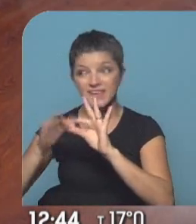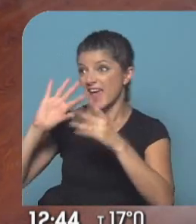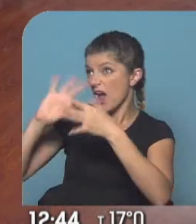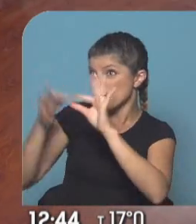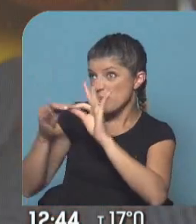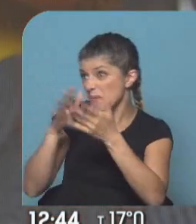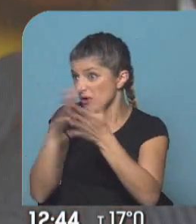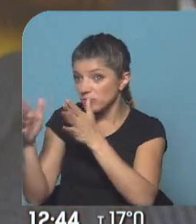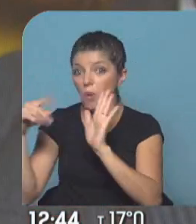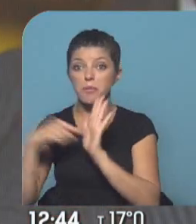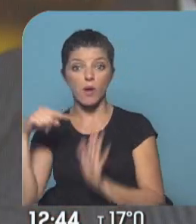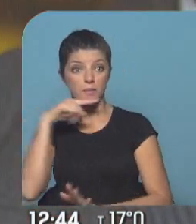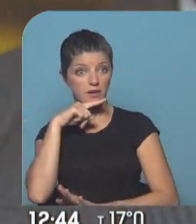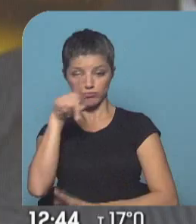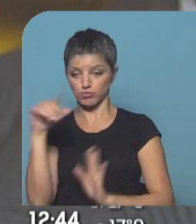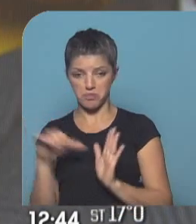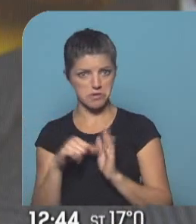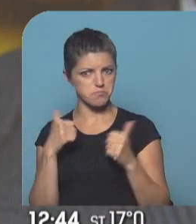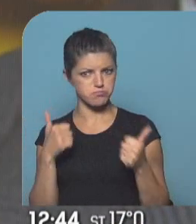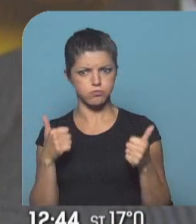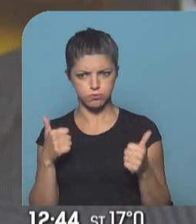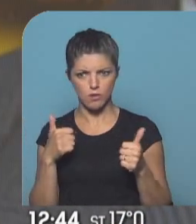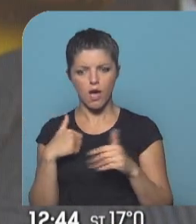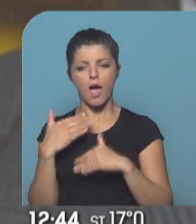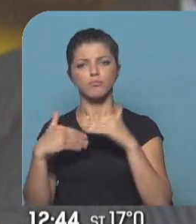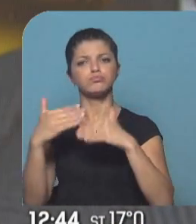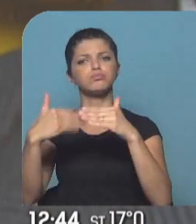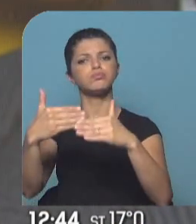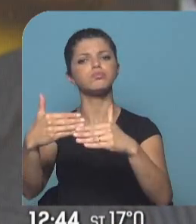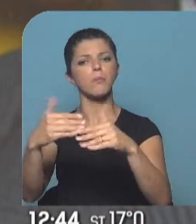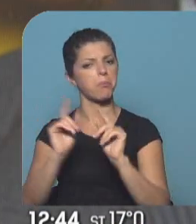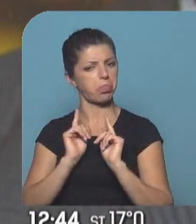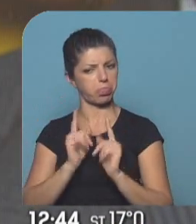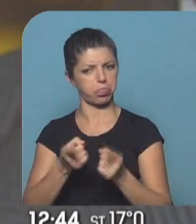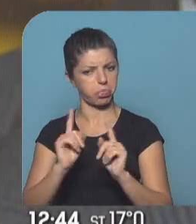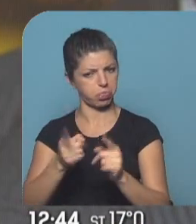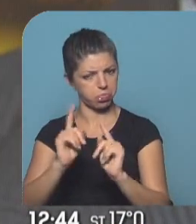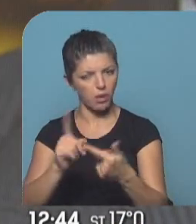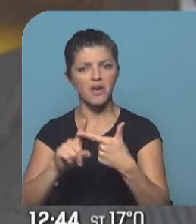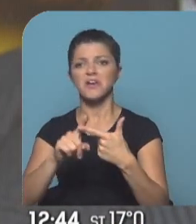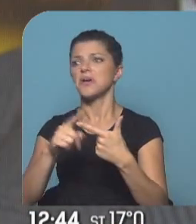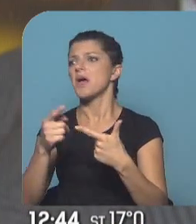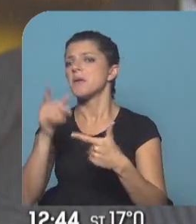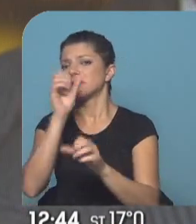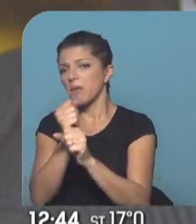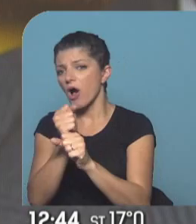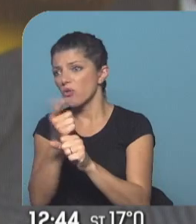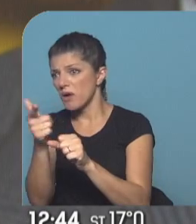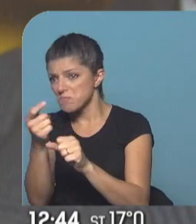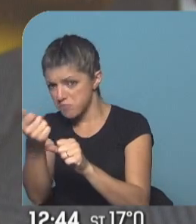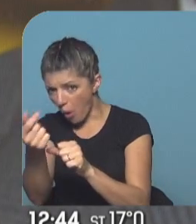sí. Claro. Fronteras adentro ha logrado mantener un crecimiento moderado pero permanente, bajo desempleo, no tiene las dificultades que